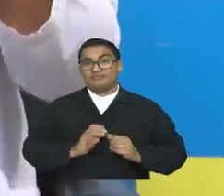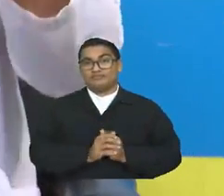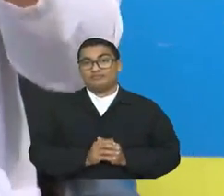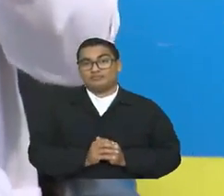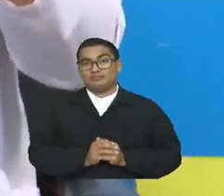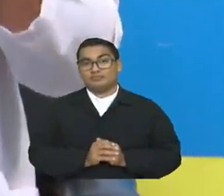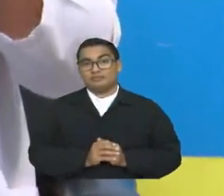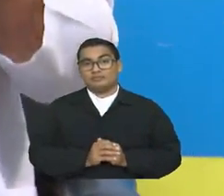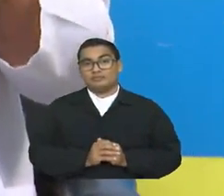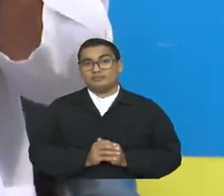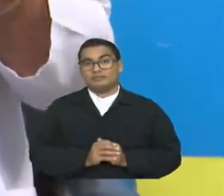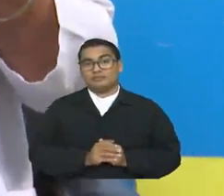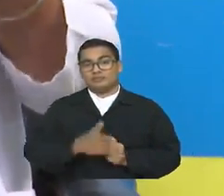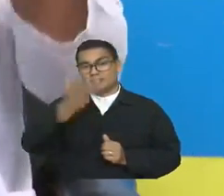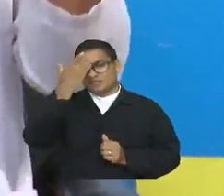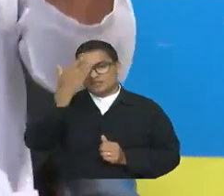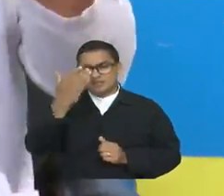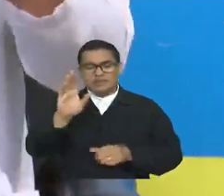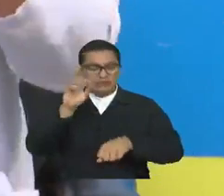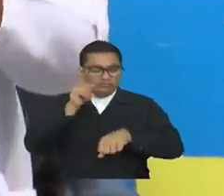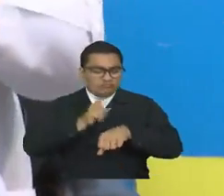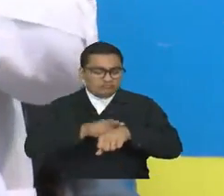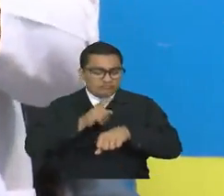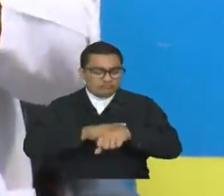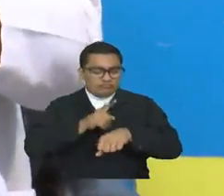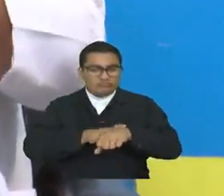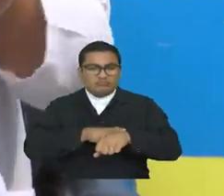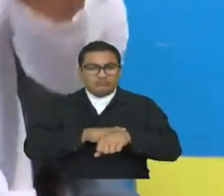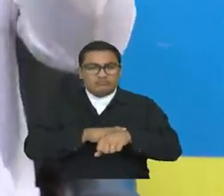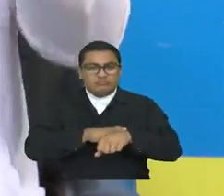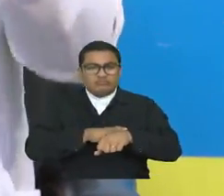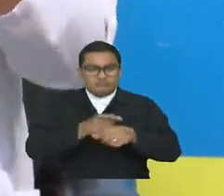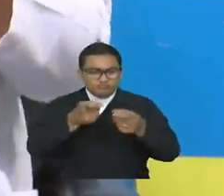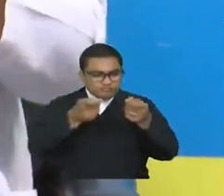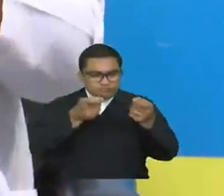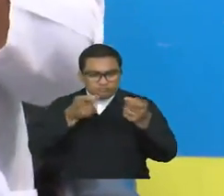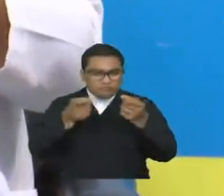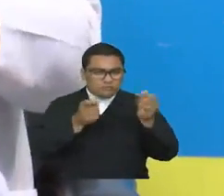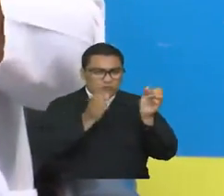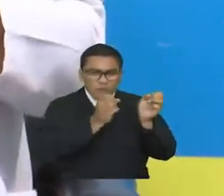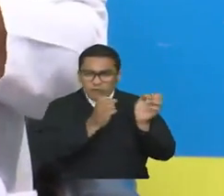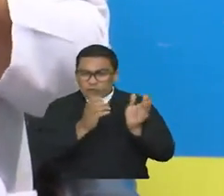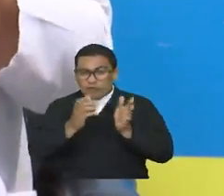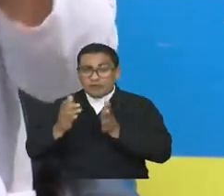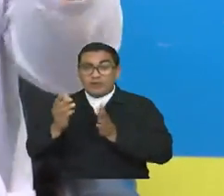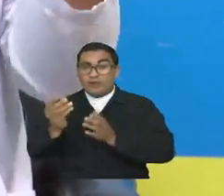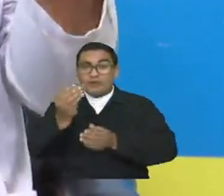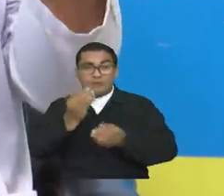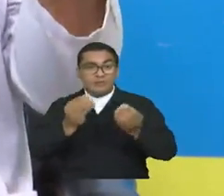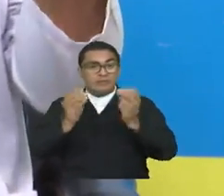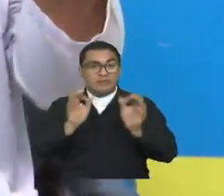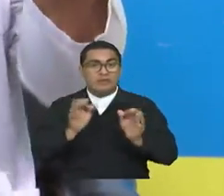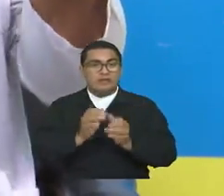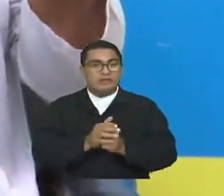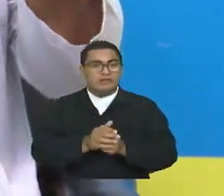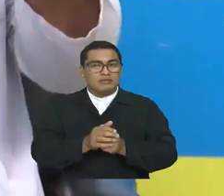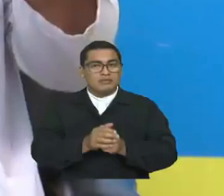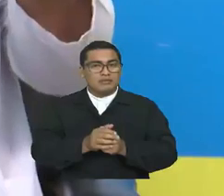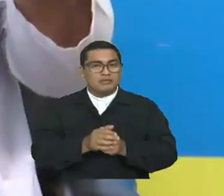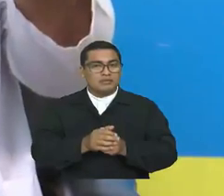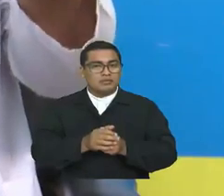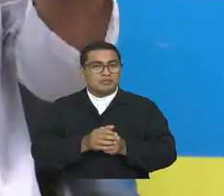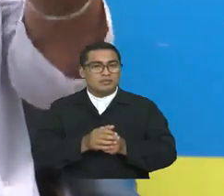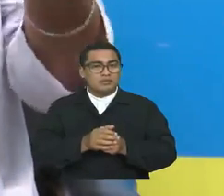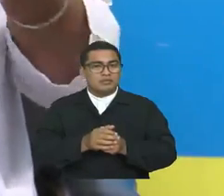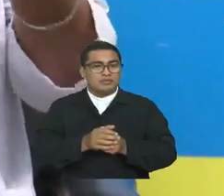saber a qué hora o en qué momento son los alimentos. Porque no vas a desayunar y cenar